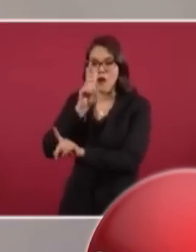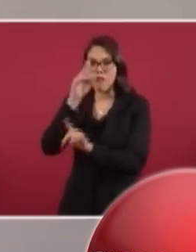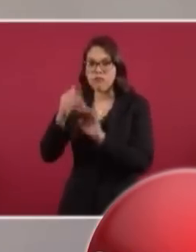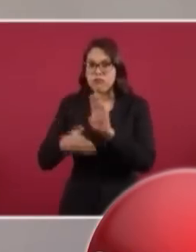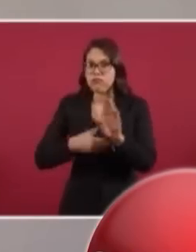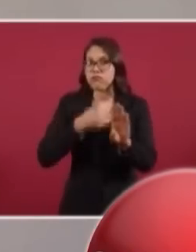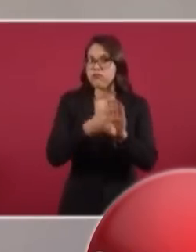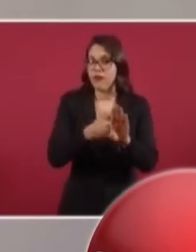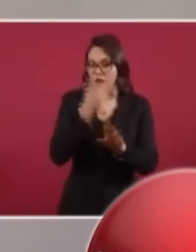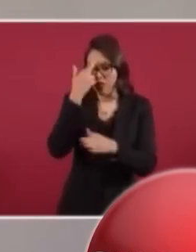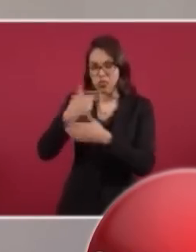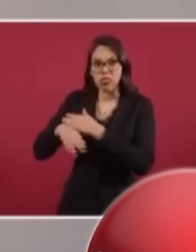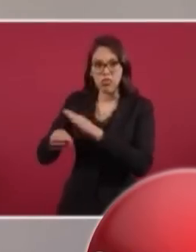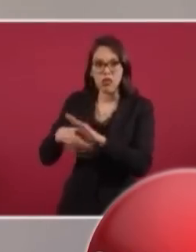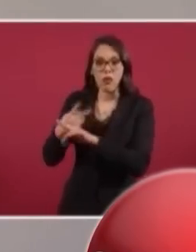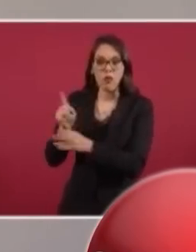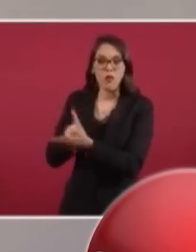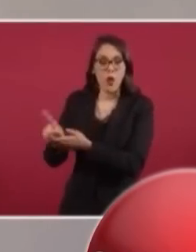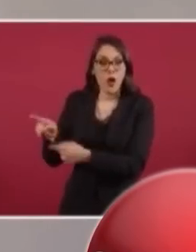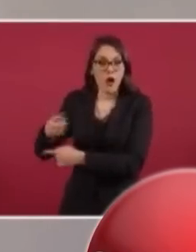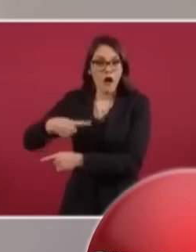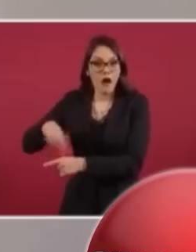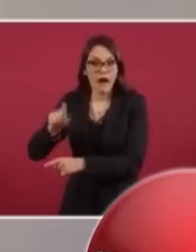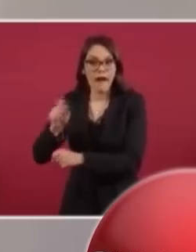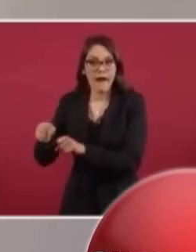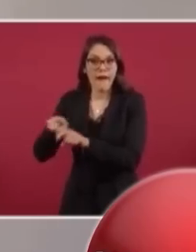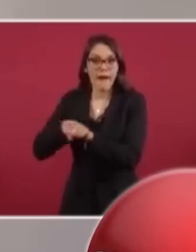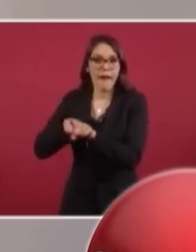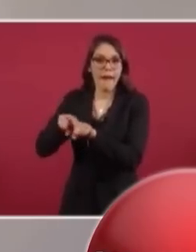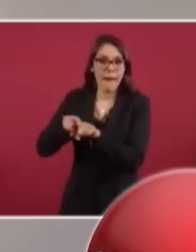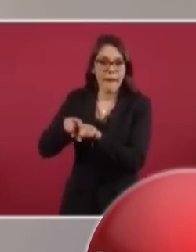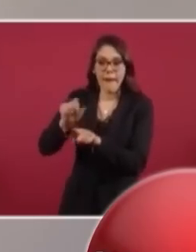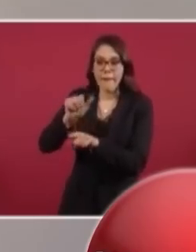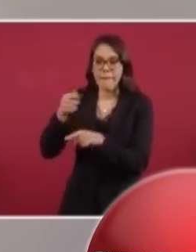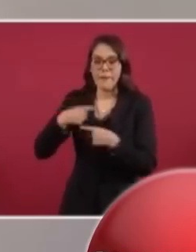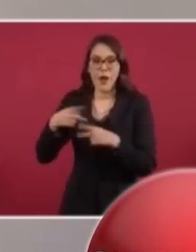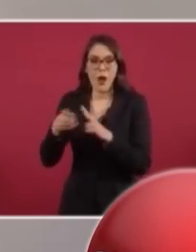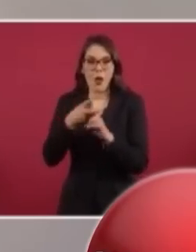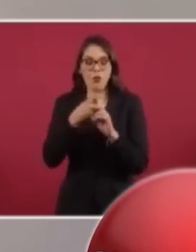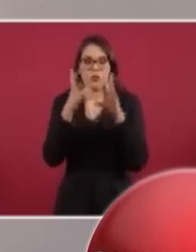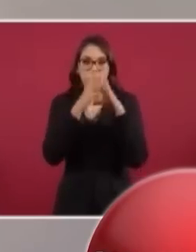de violación de derechos humanos, la hermana de un desaparecido,